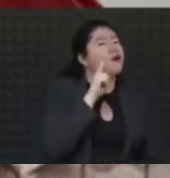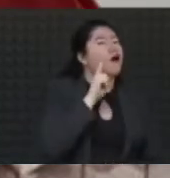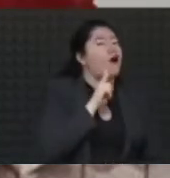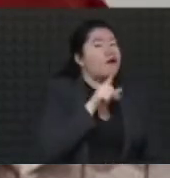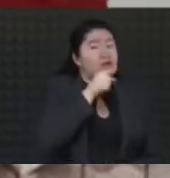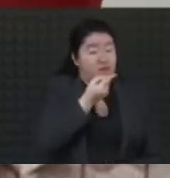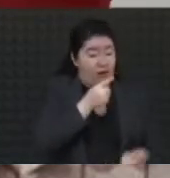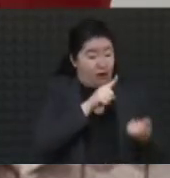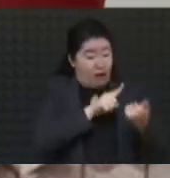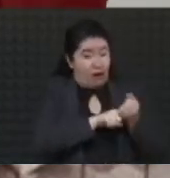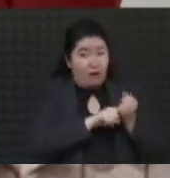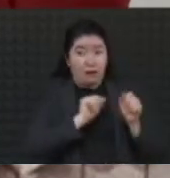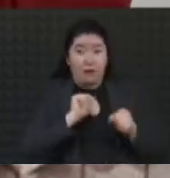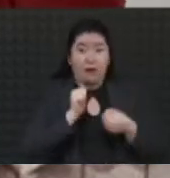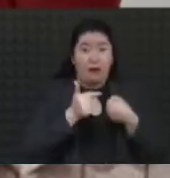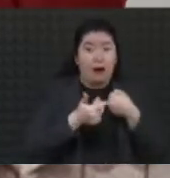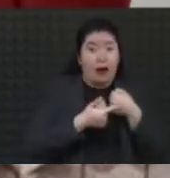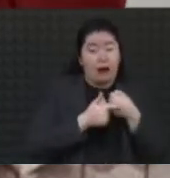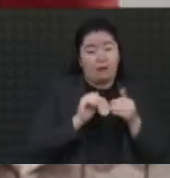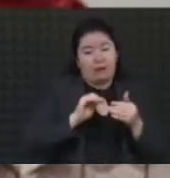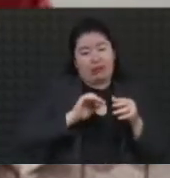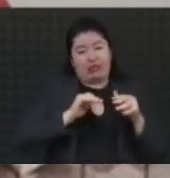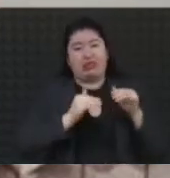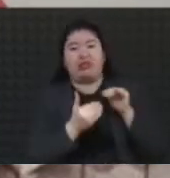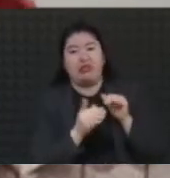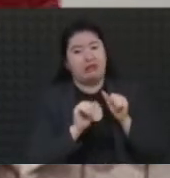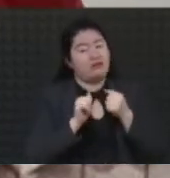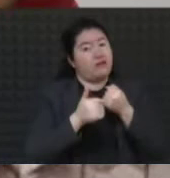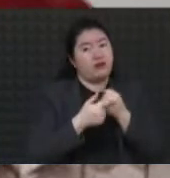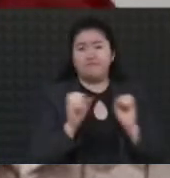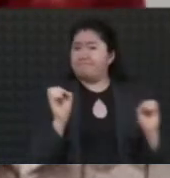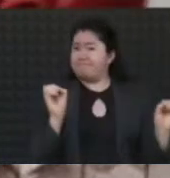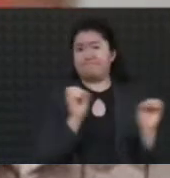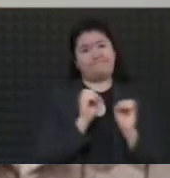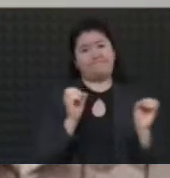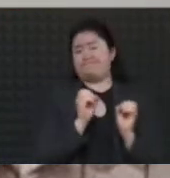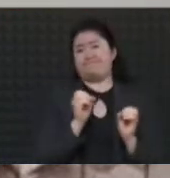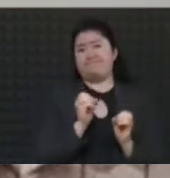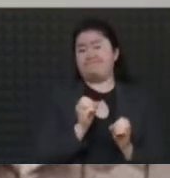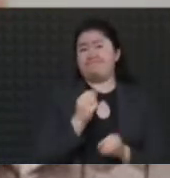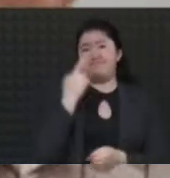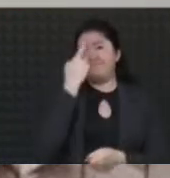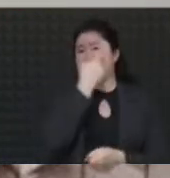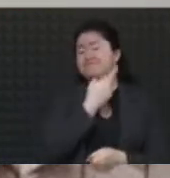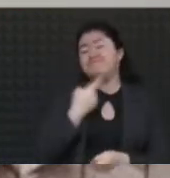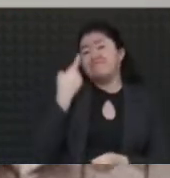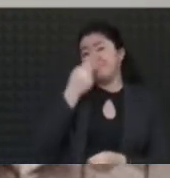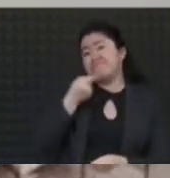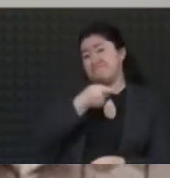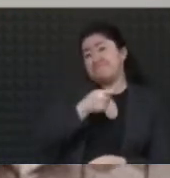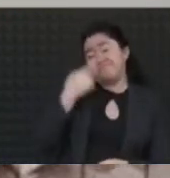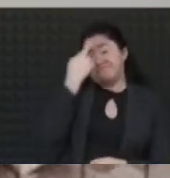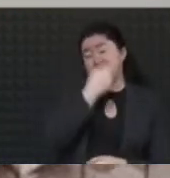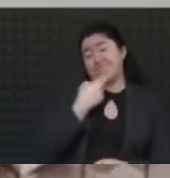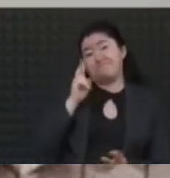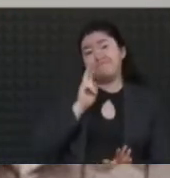deflexión o deformación o algún asunto que tuviera que determinarse como reforzamiento, pero lo están revisando.